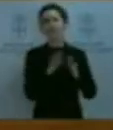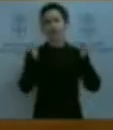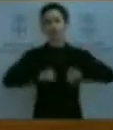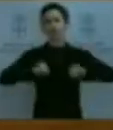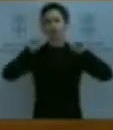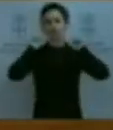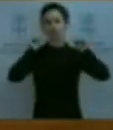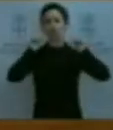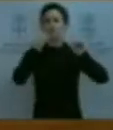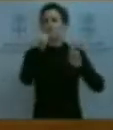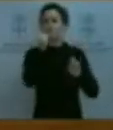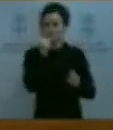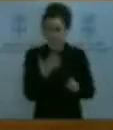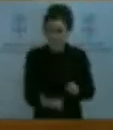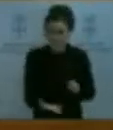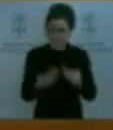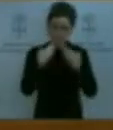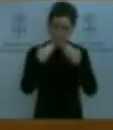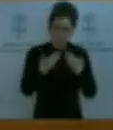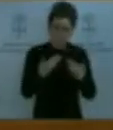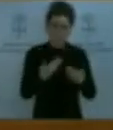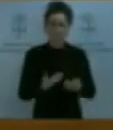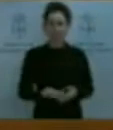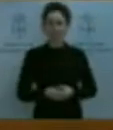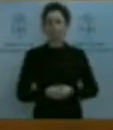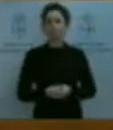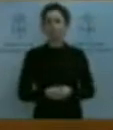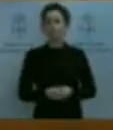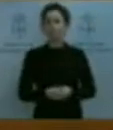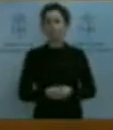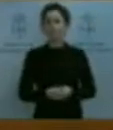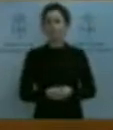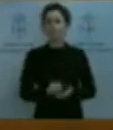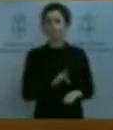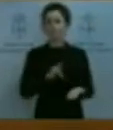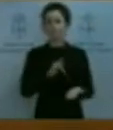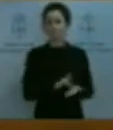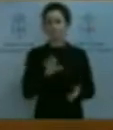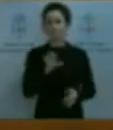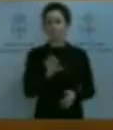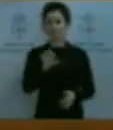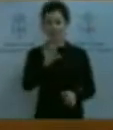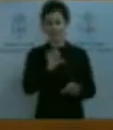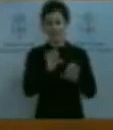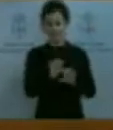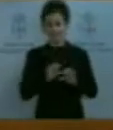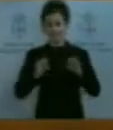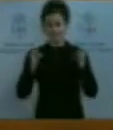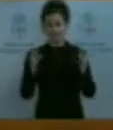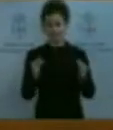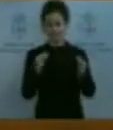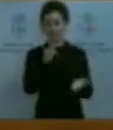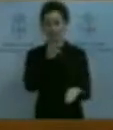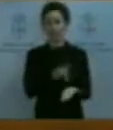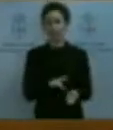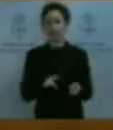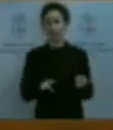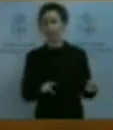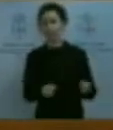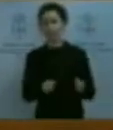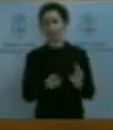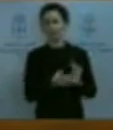suscribí su intervención en el Senado cuando le tocó comparecer en relación al pacto educativo y cuando dijo que